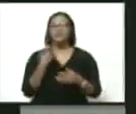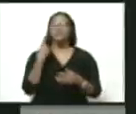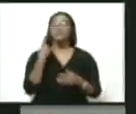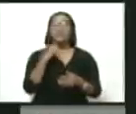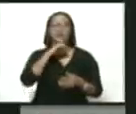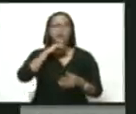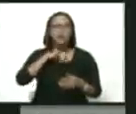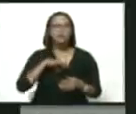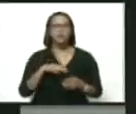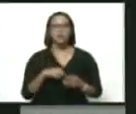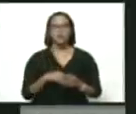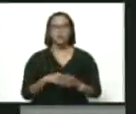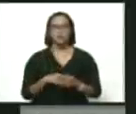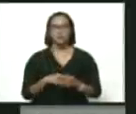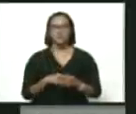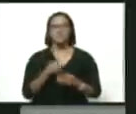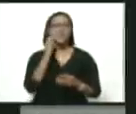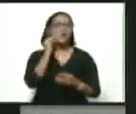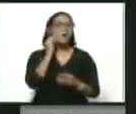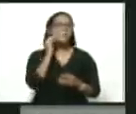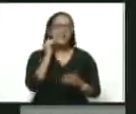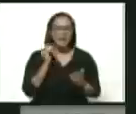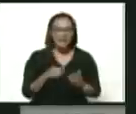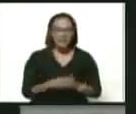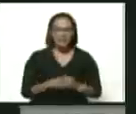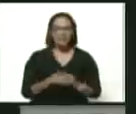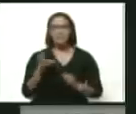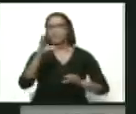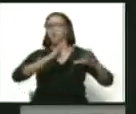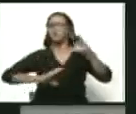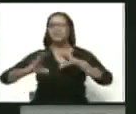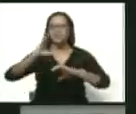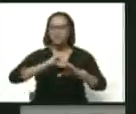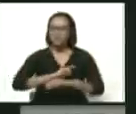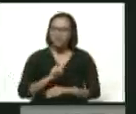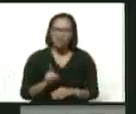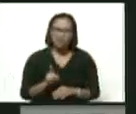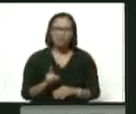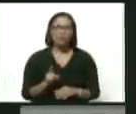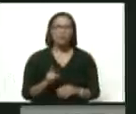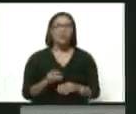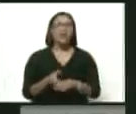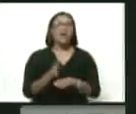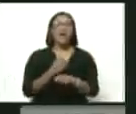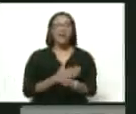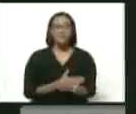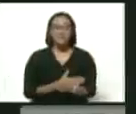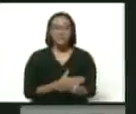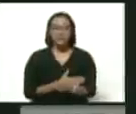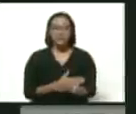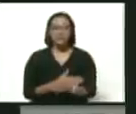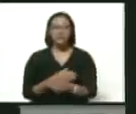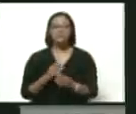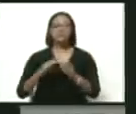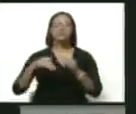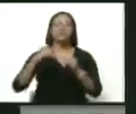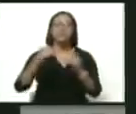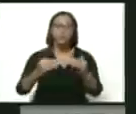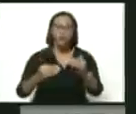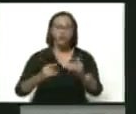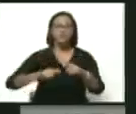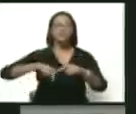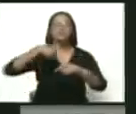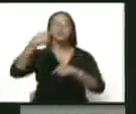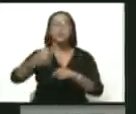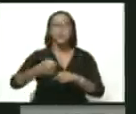ni los historiadores, ni los expertos, ni los científicos, antes, ni durante, ni después de